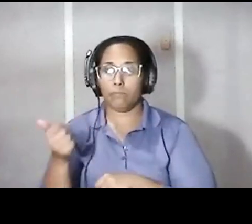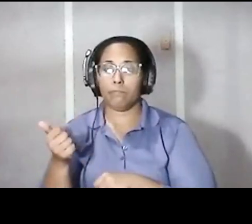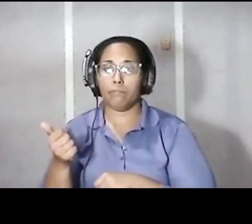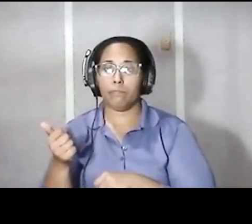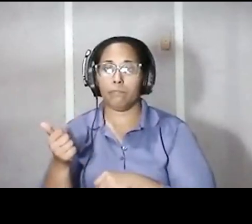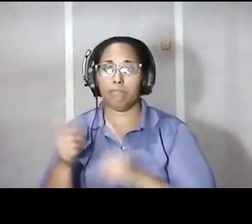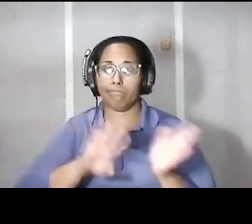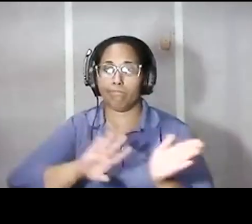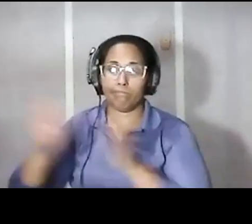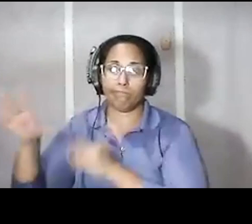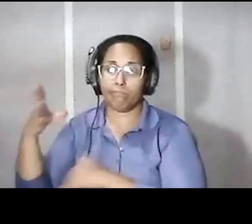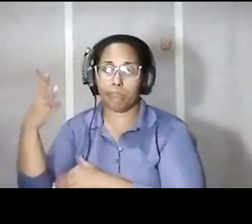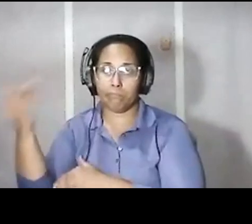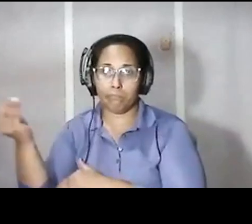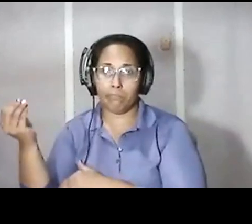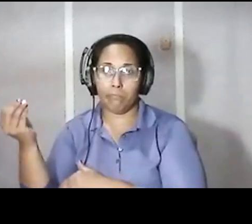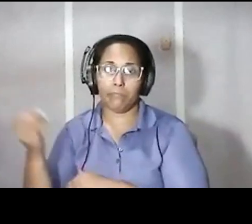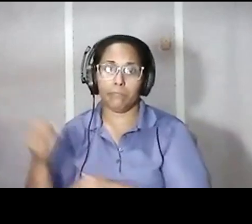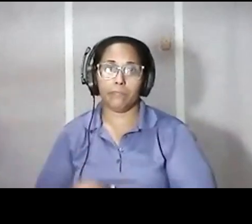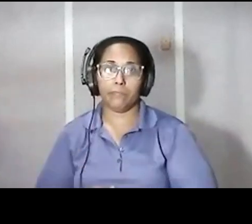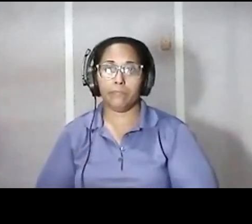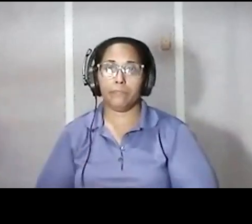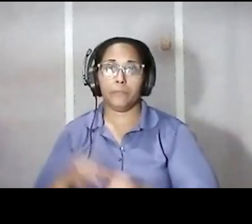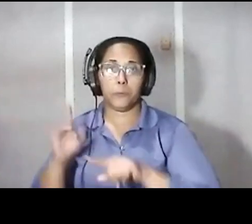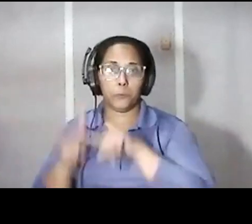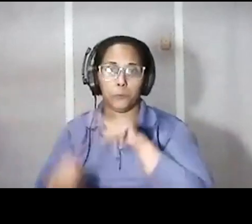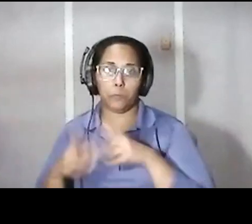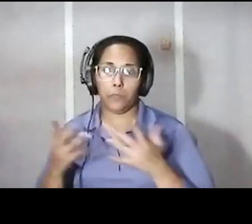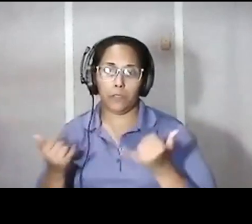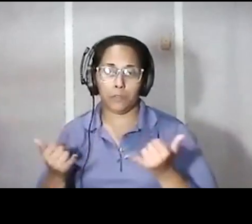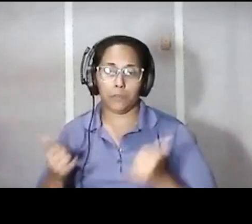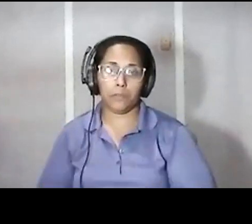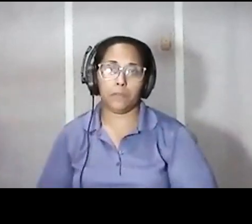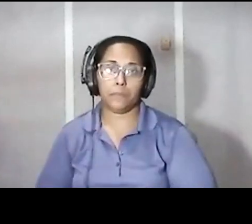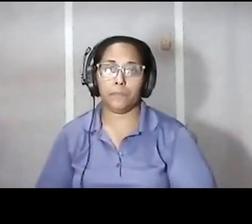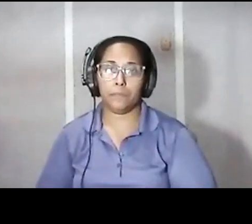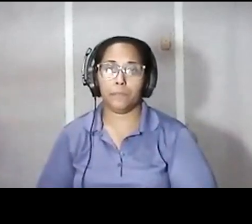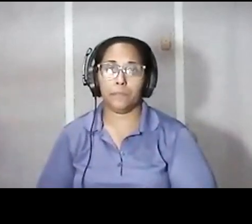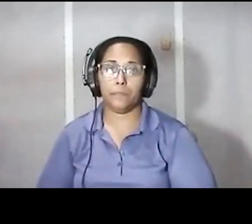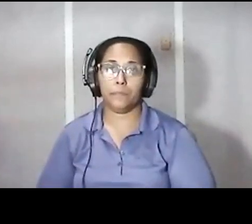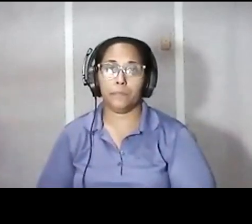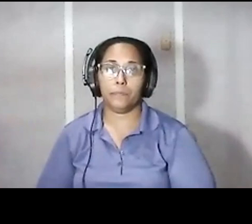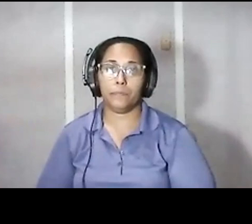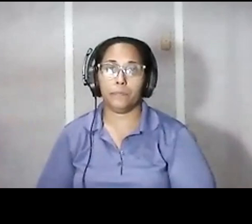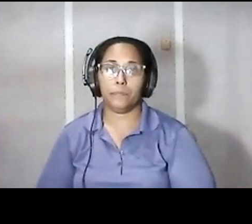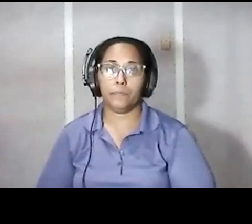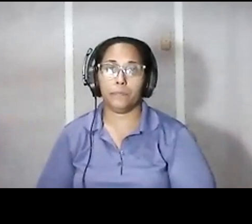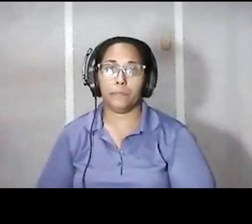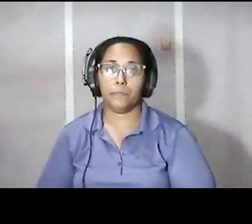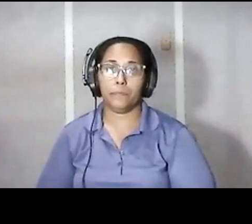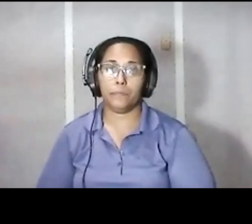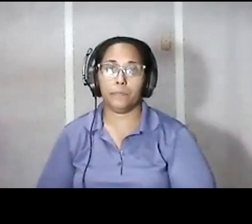miedo al contagio. Así que eso no podía pasar en el caso que estamos estudiando.